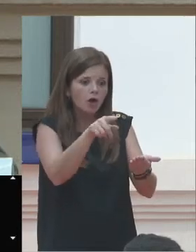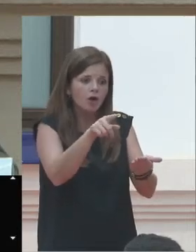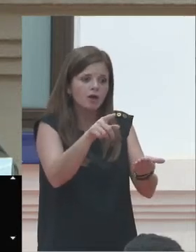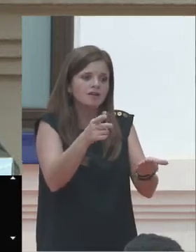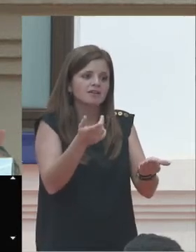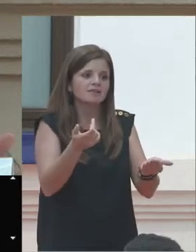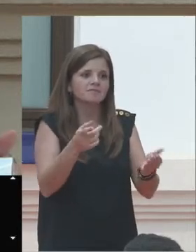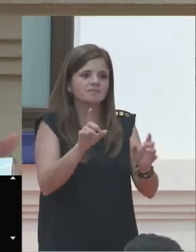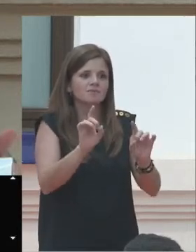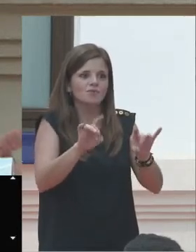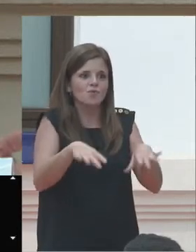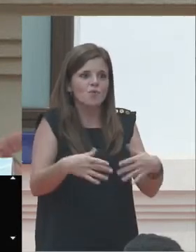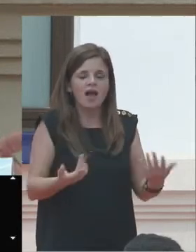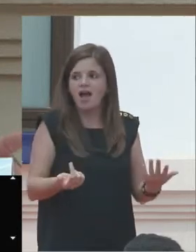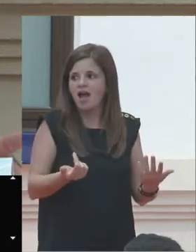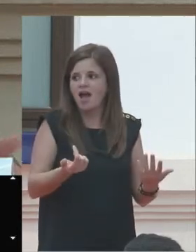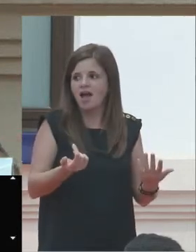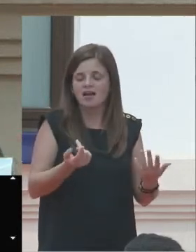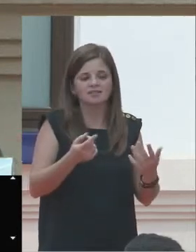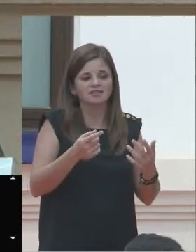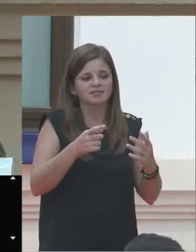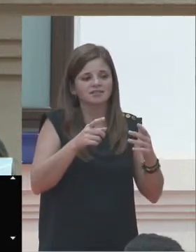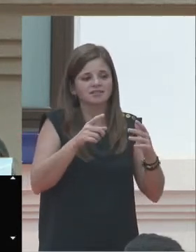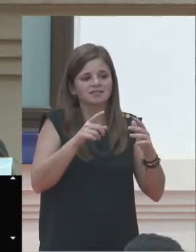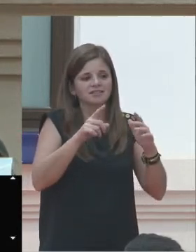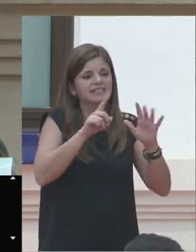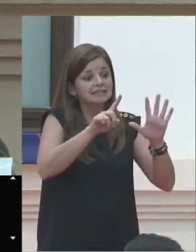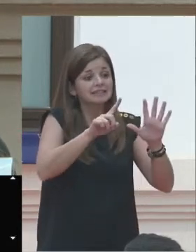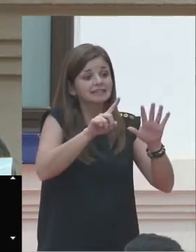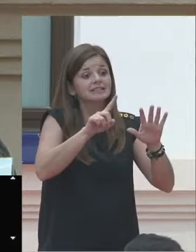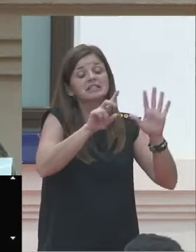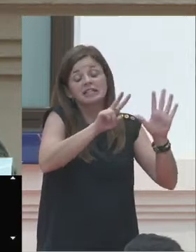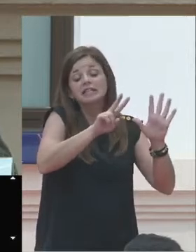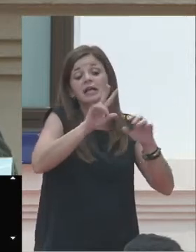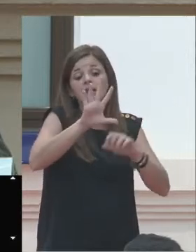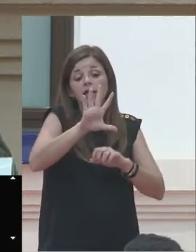llevando esos 65 kilos gratis. O sea,